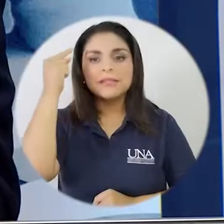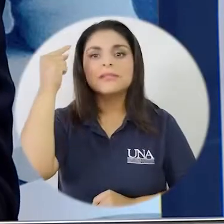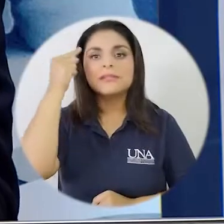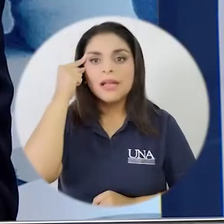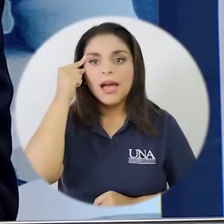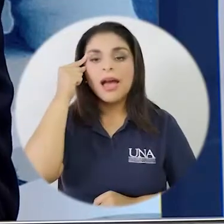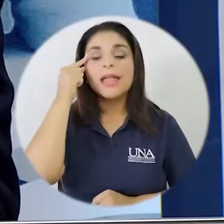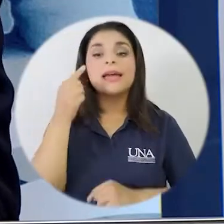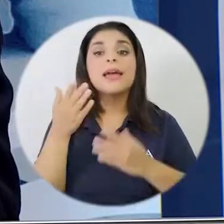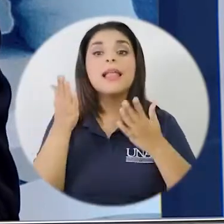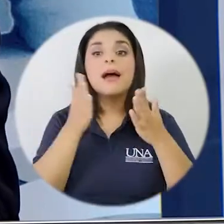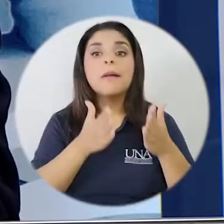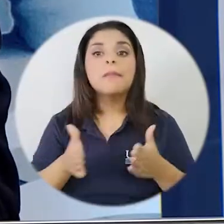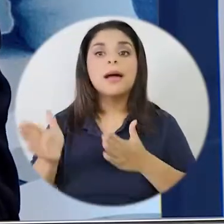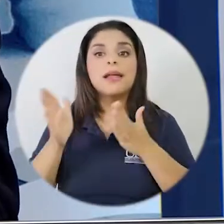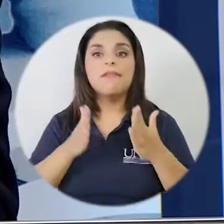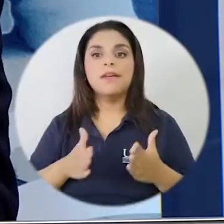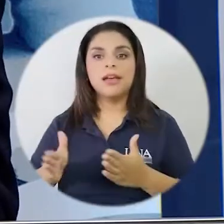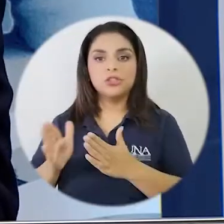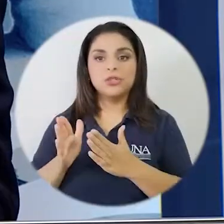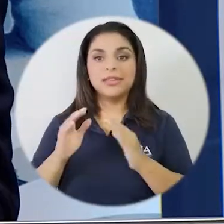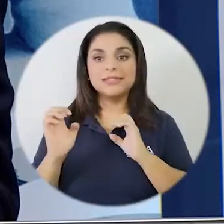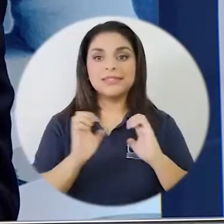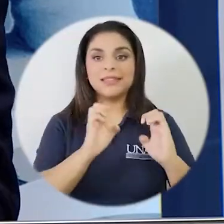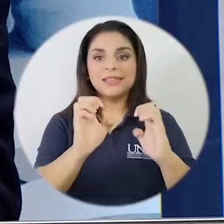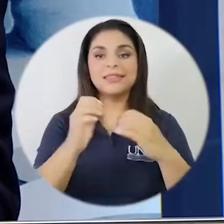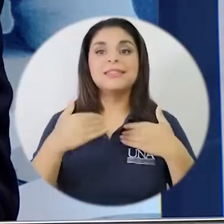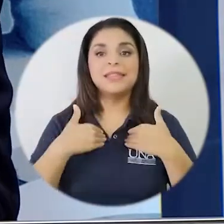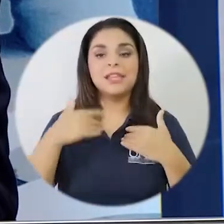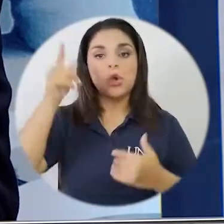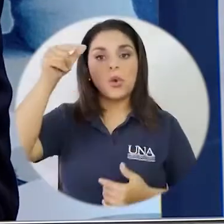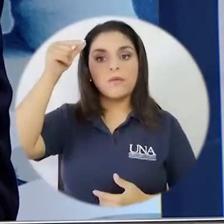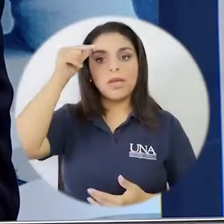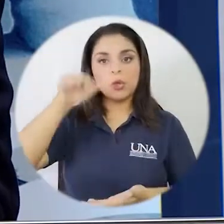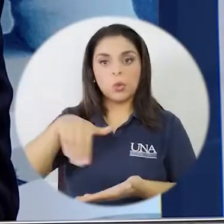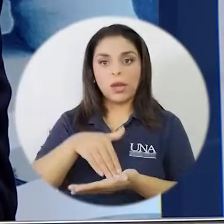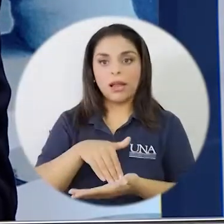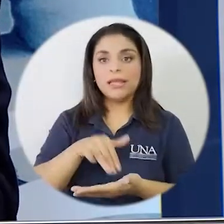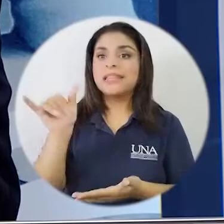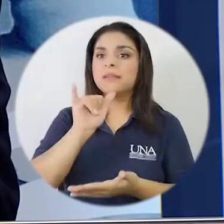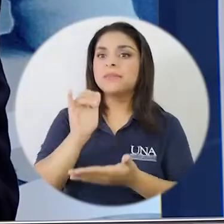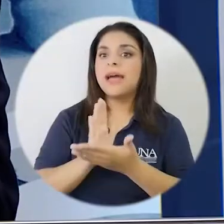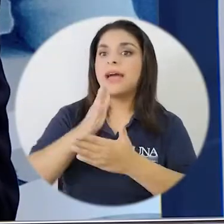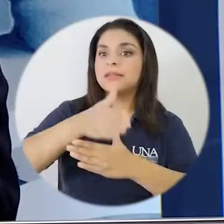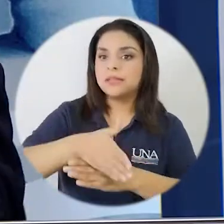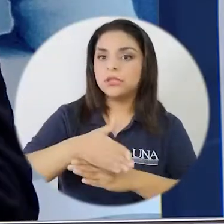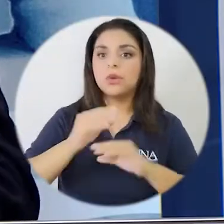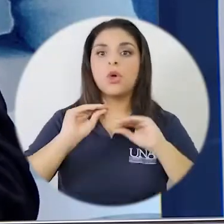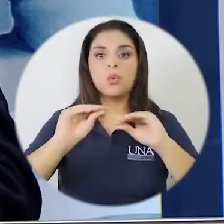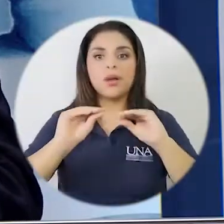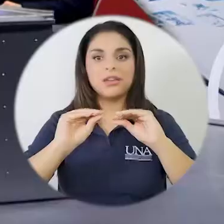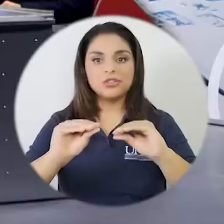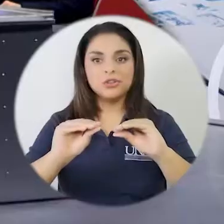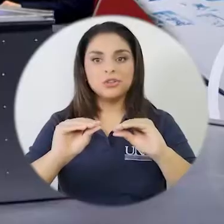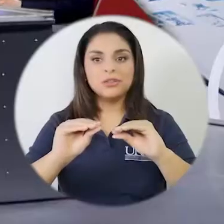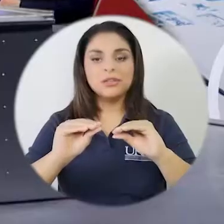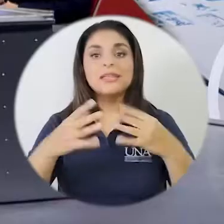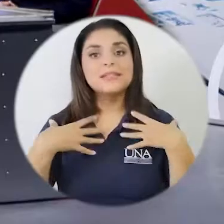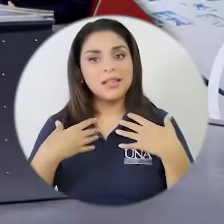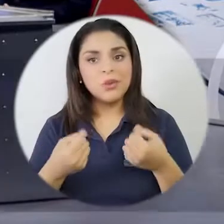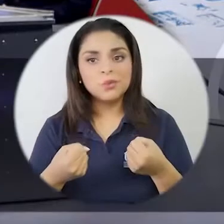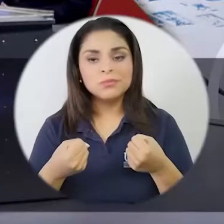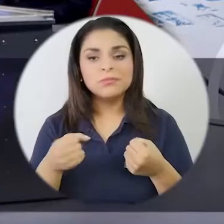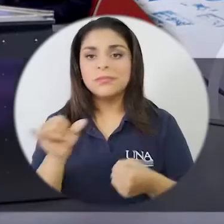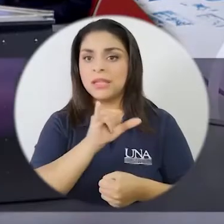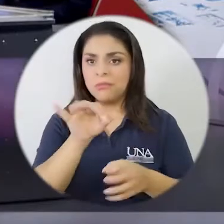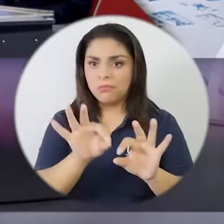situaciones que tienen que valorarse dentro de la planificación estratégica que tienen los gobiernos locales. Y el acceso a la educación y a la salud, que es como muy importante que